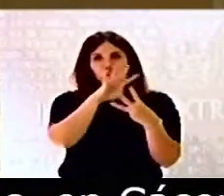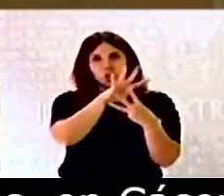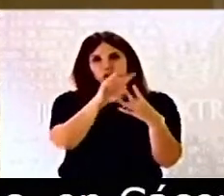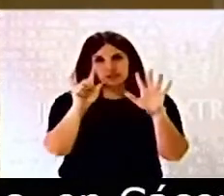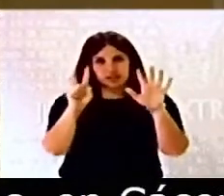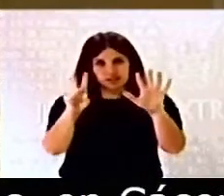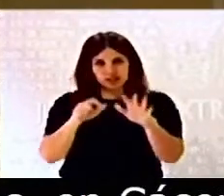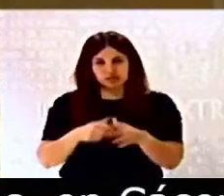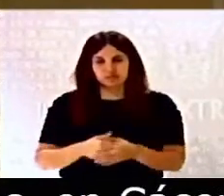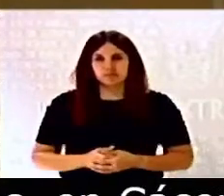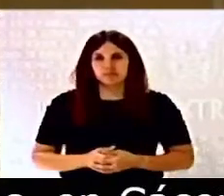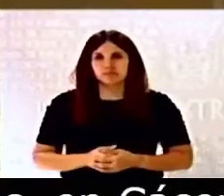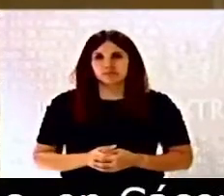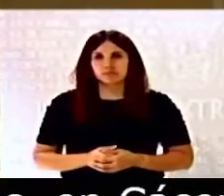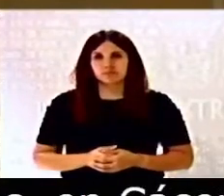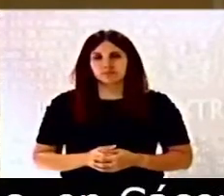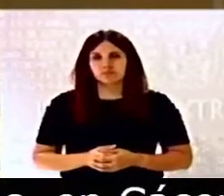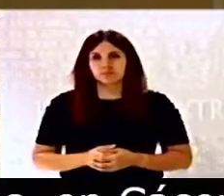46 años.